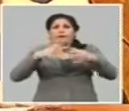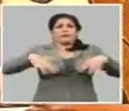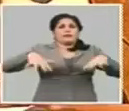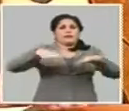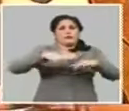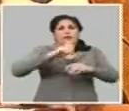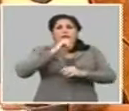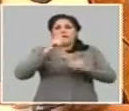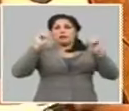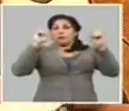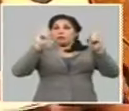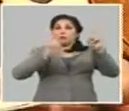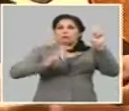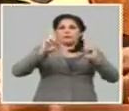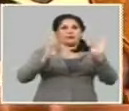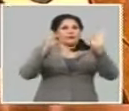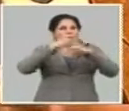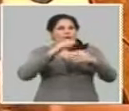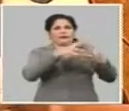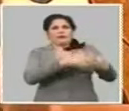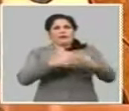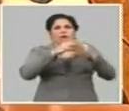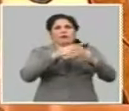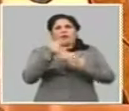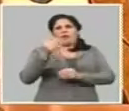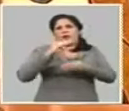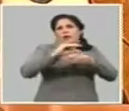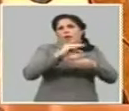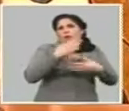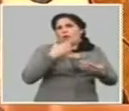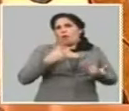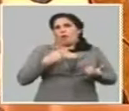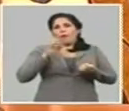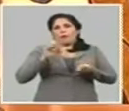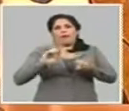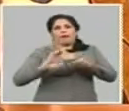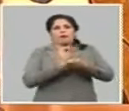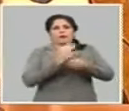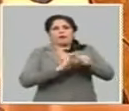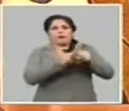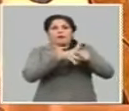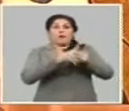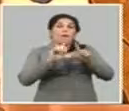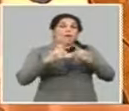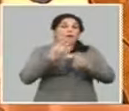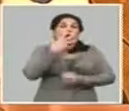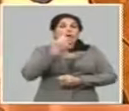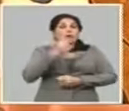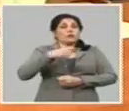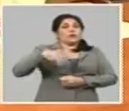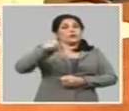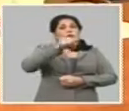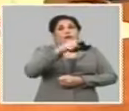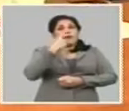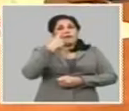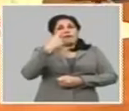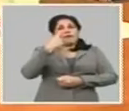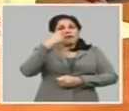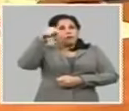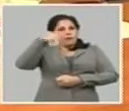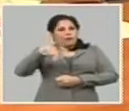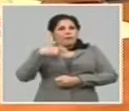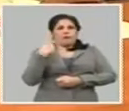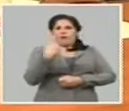como están los políticos se logran poner de acuerdo donde van a poner el dinero para enfrentar esta emergencia pero me gustaría pues viendo hacia hacia